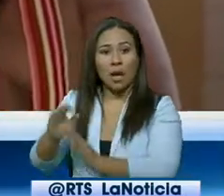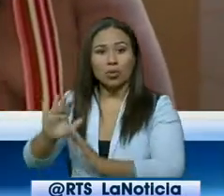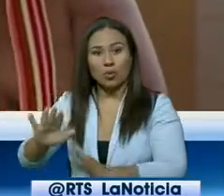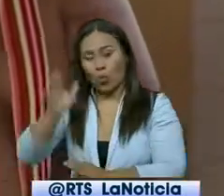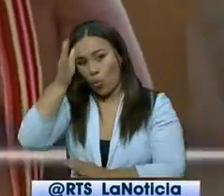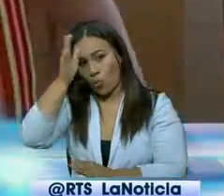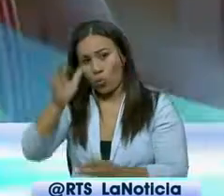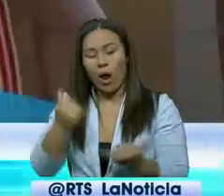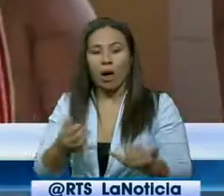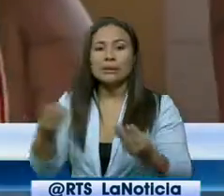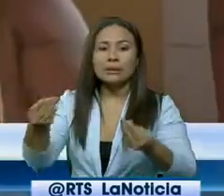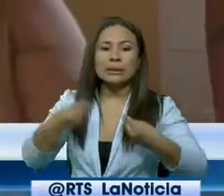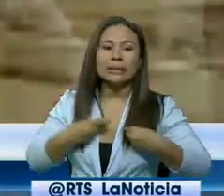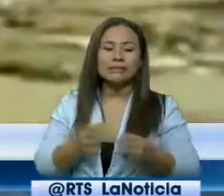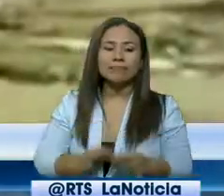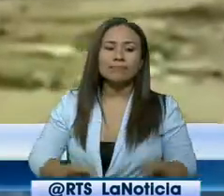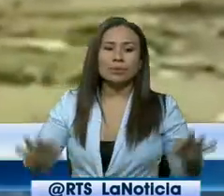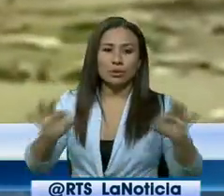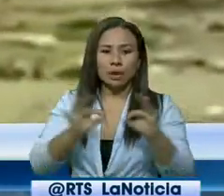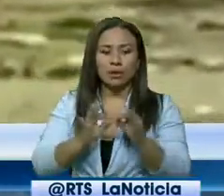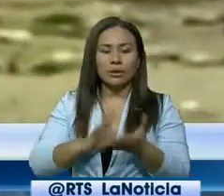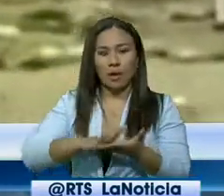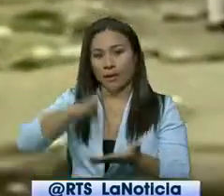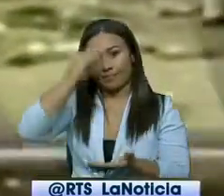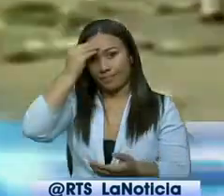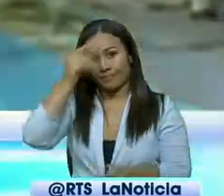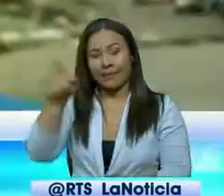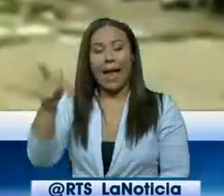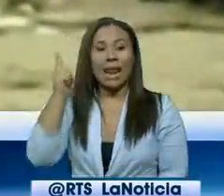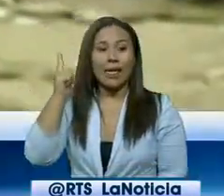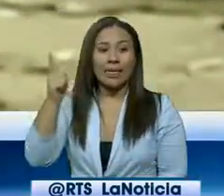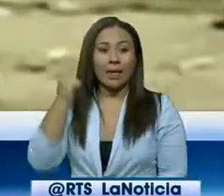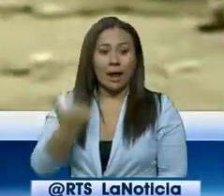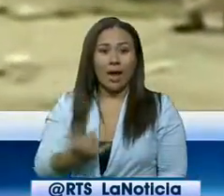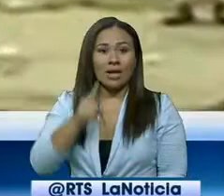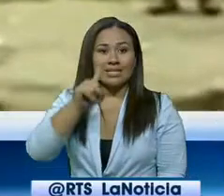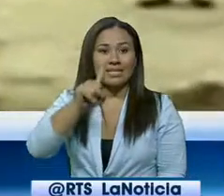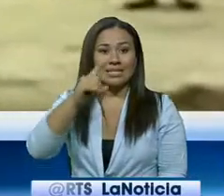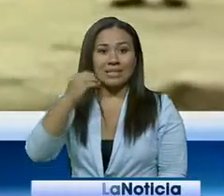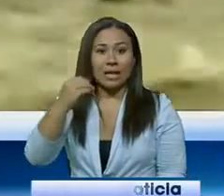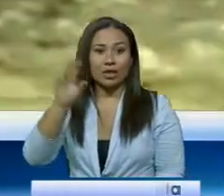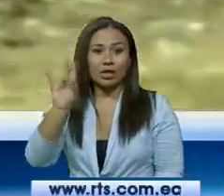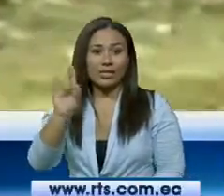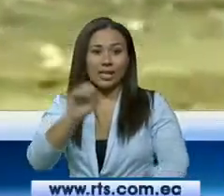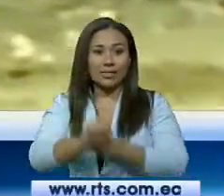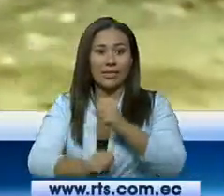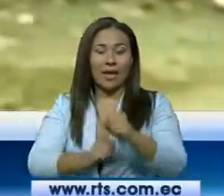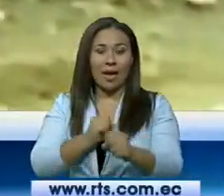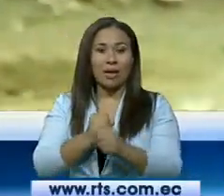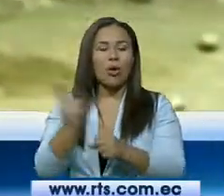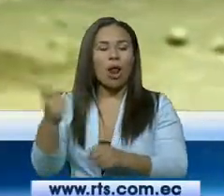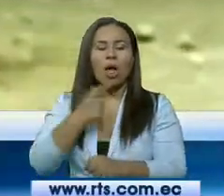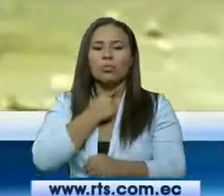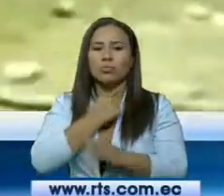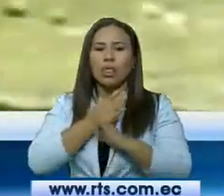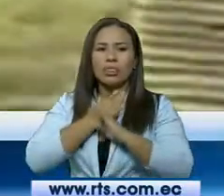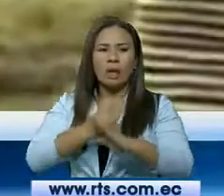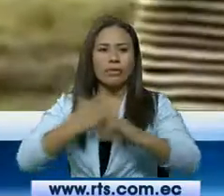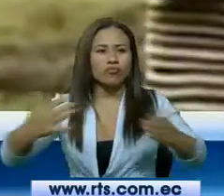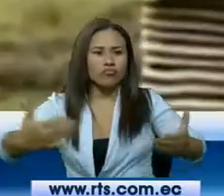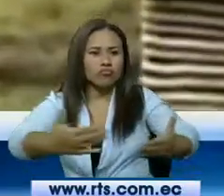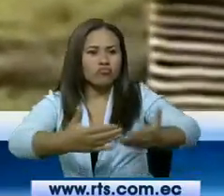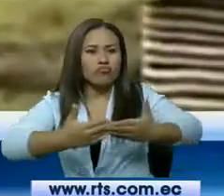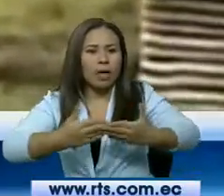un gran legado a nosotros. Este líder, que habría cumplido 107 años, se destacó por defender su territorio,